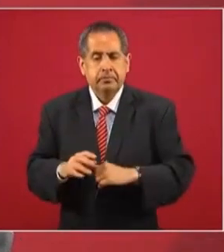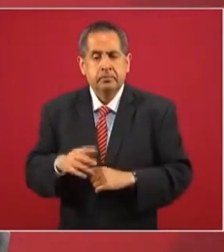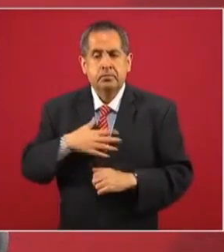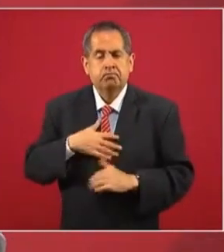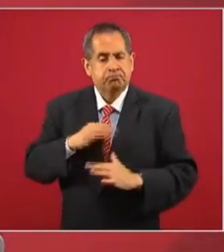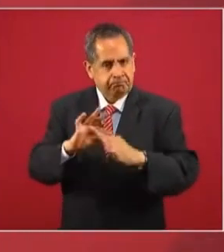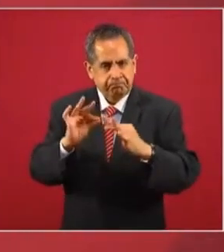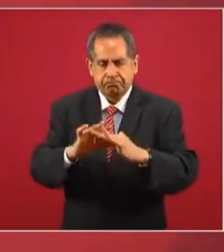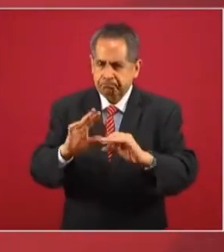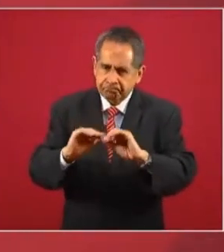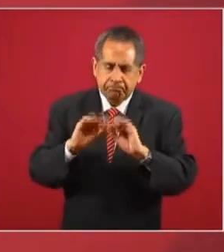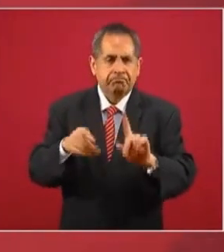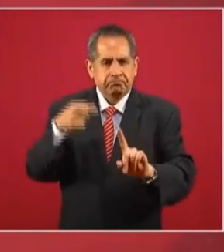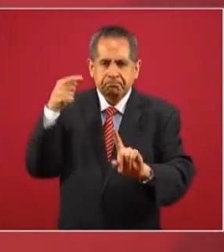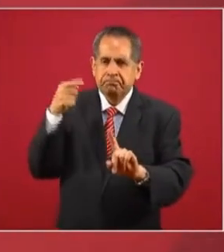definí